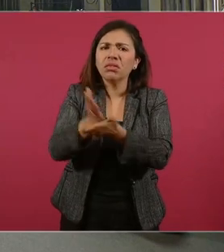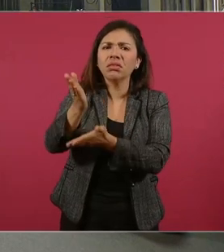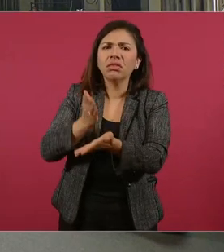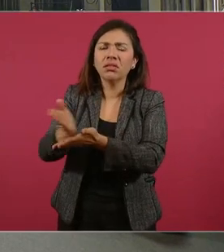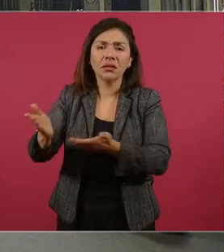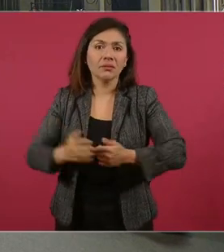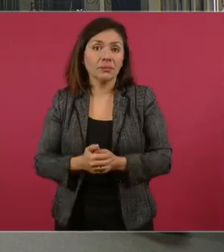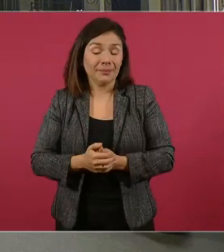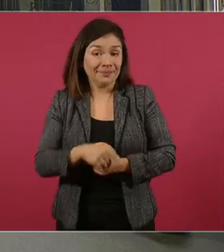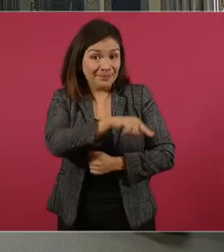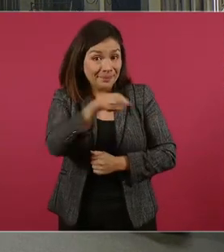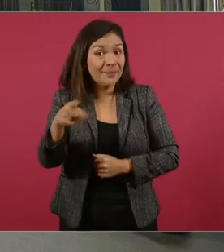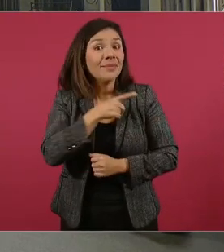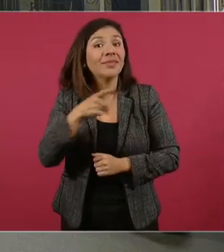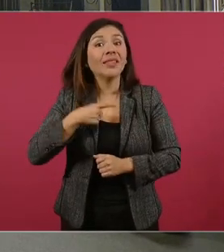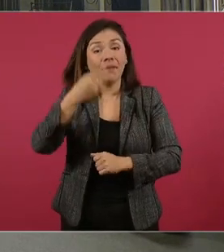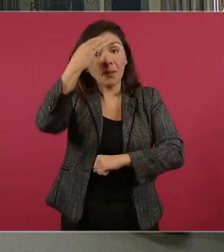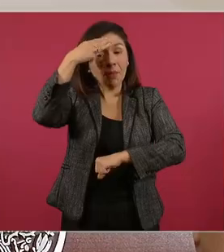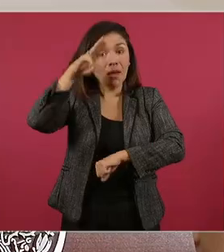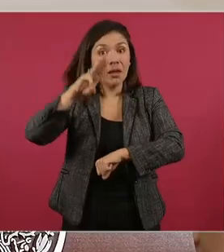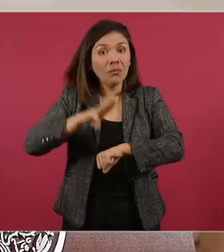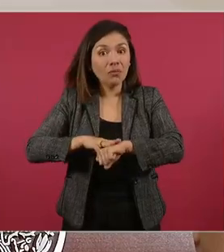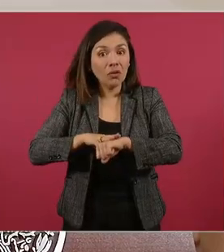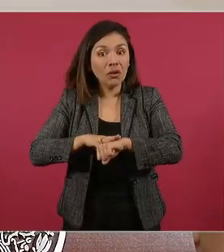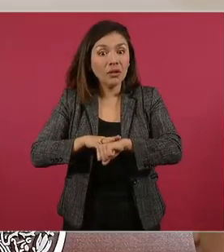Que no se nos olvide